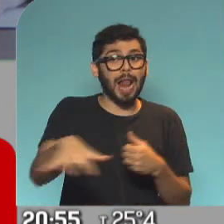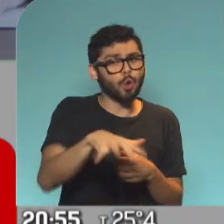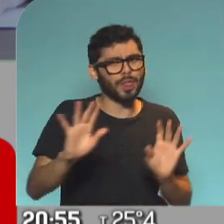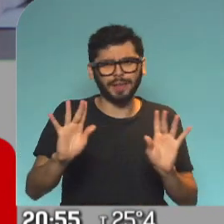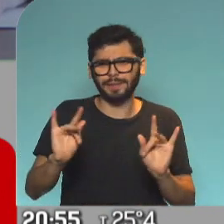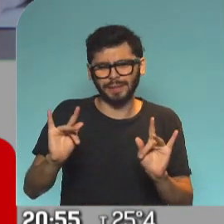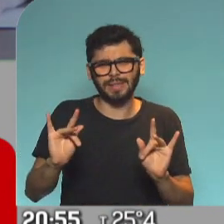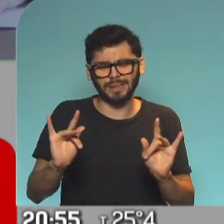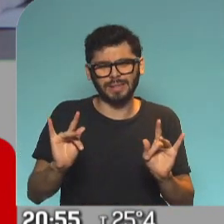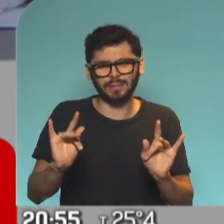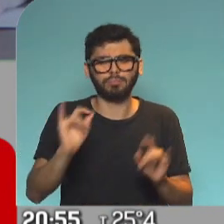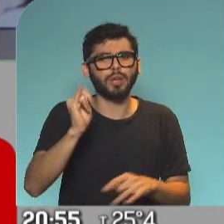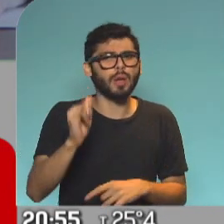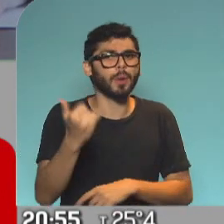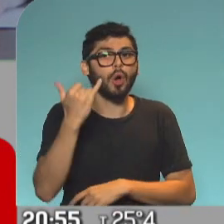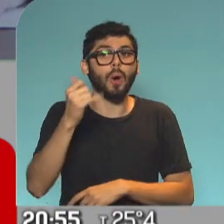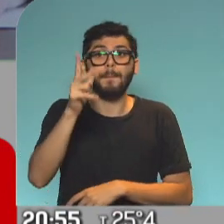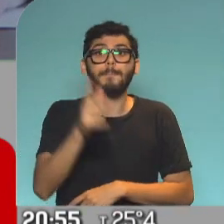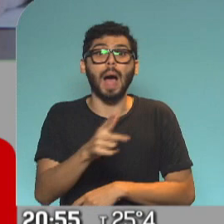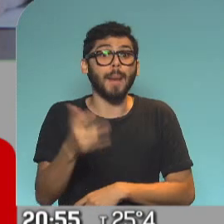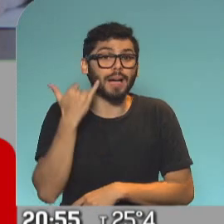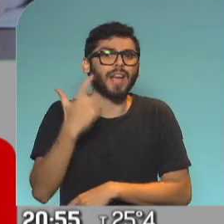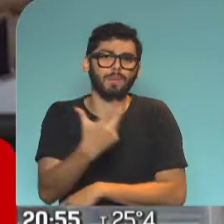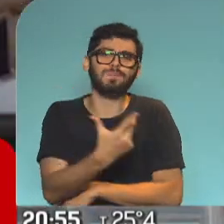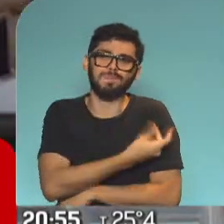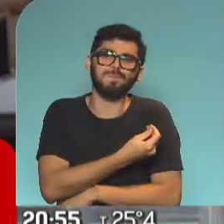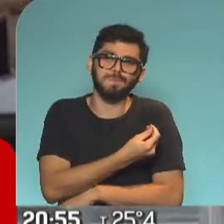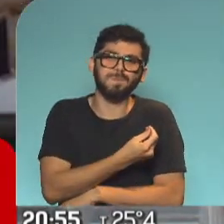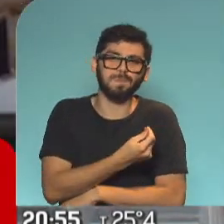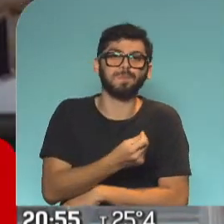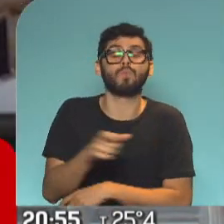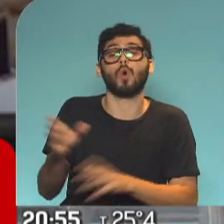Porque está teniendo un pico. Pero el Papa va vacunado, eso es importante. Va vacunado, es cierto. Hay un pico de COVID en este momento.